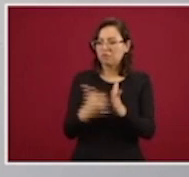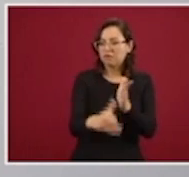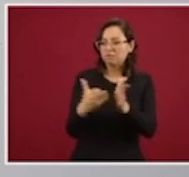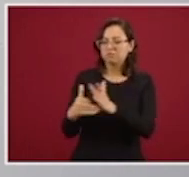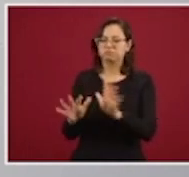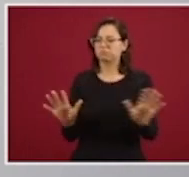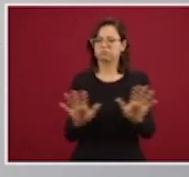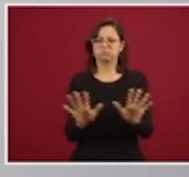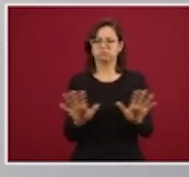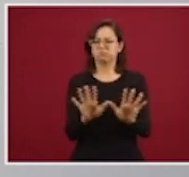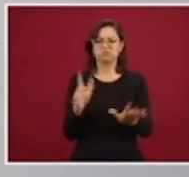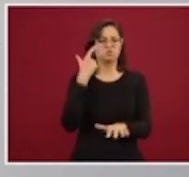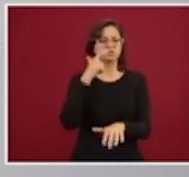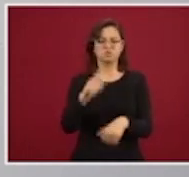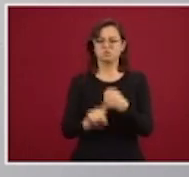estar